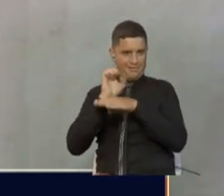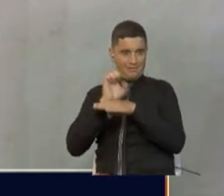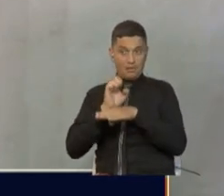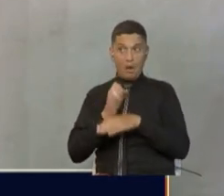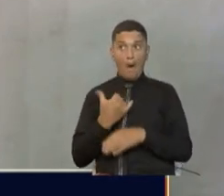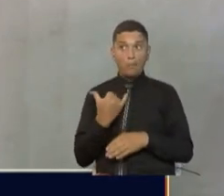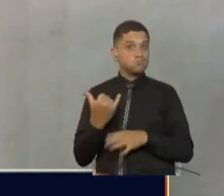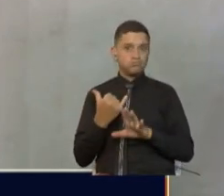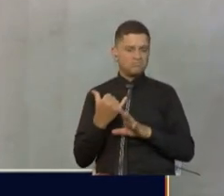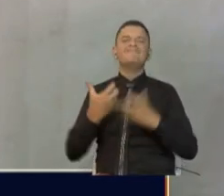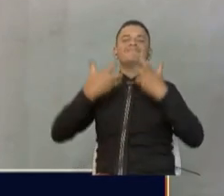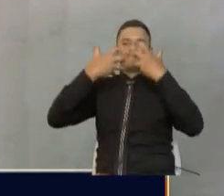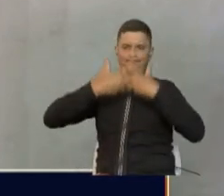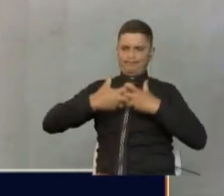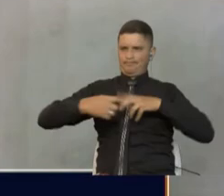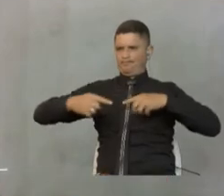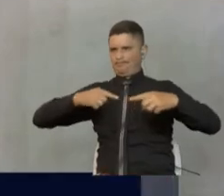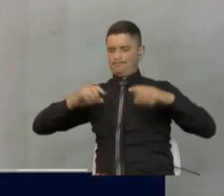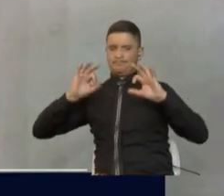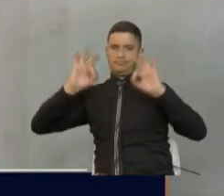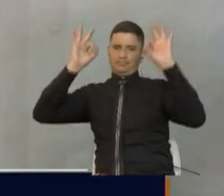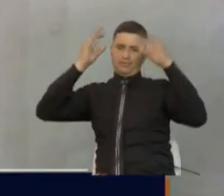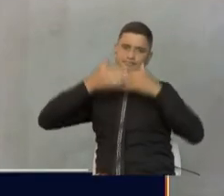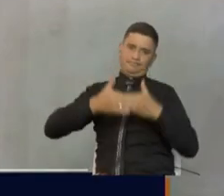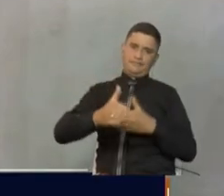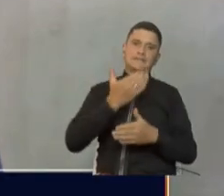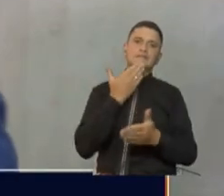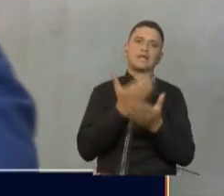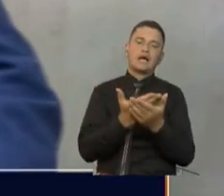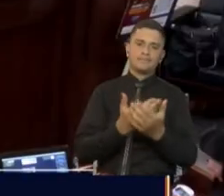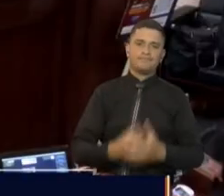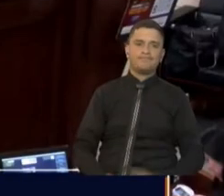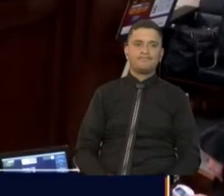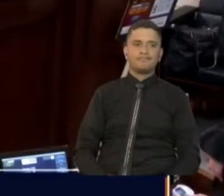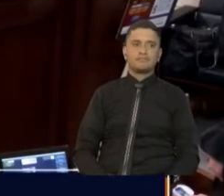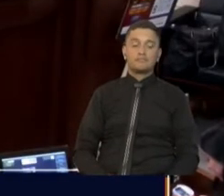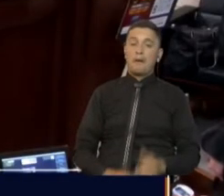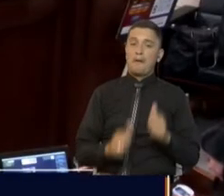existe, sino que funciona de aquí en adelante. Muchas gracias. Bueno, muy bien.